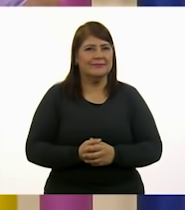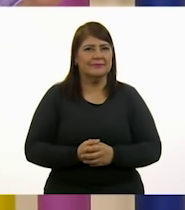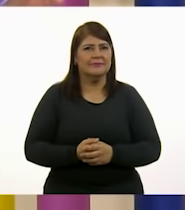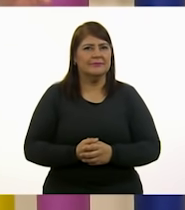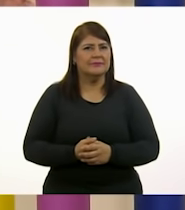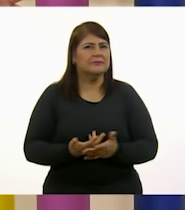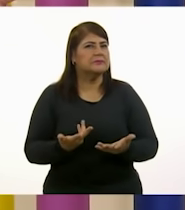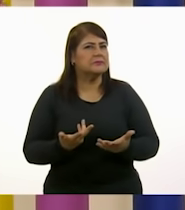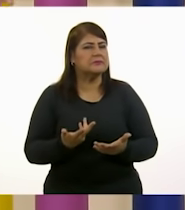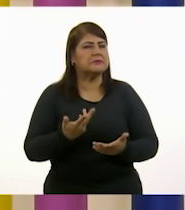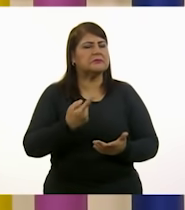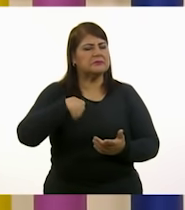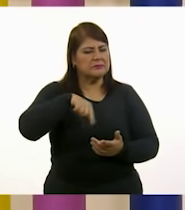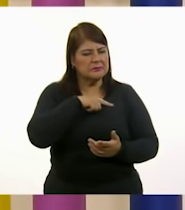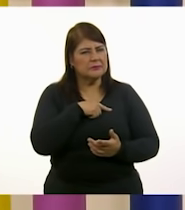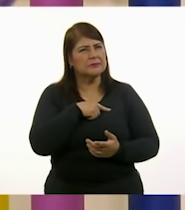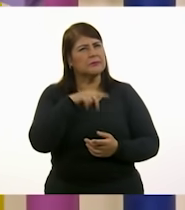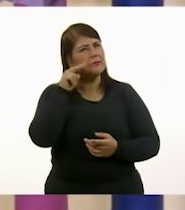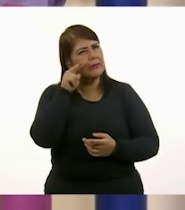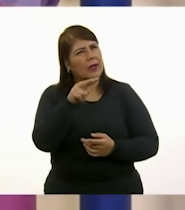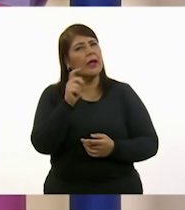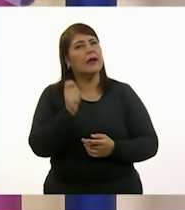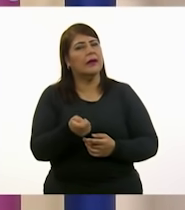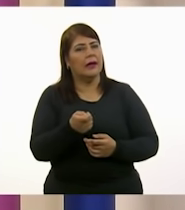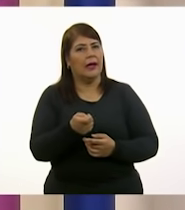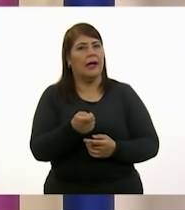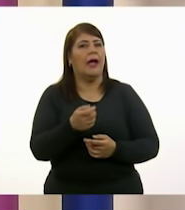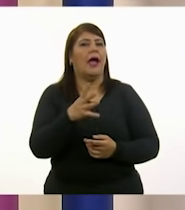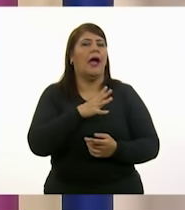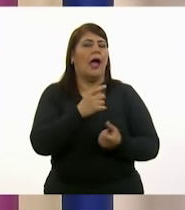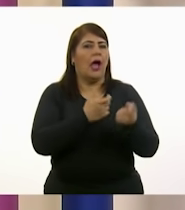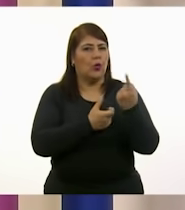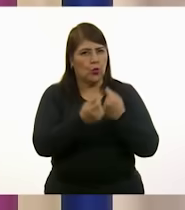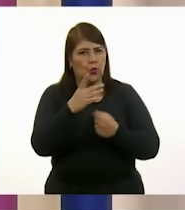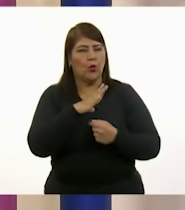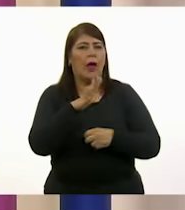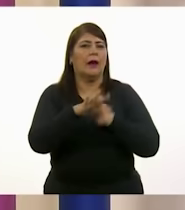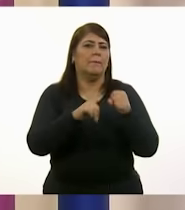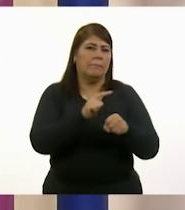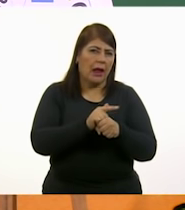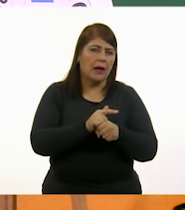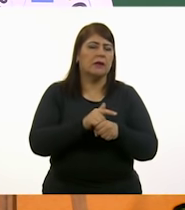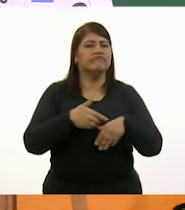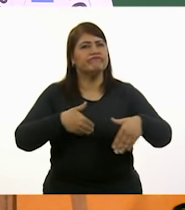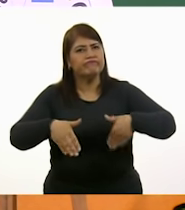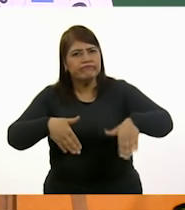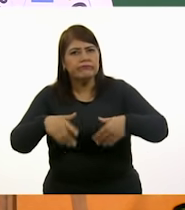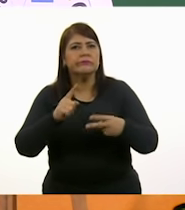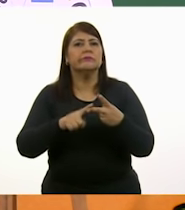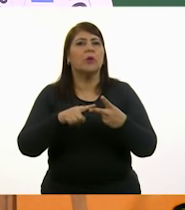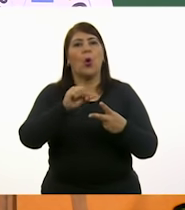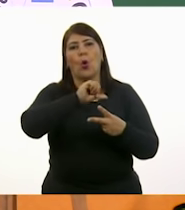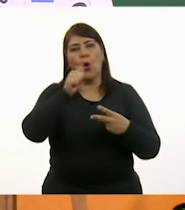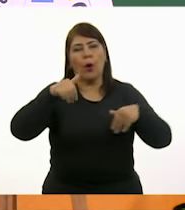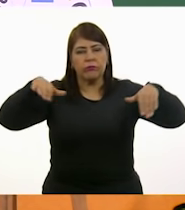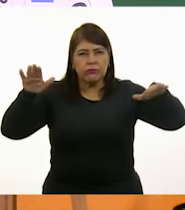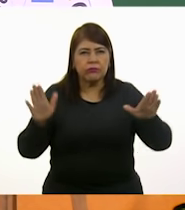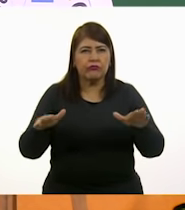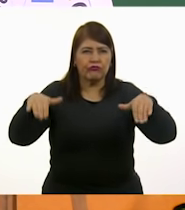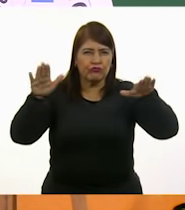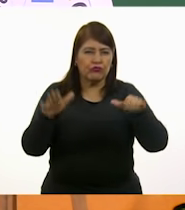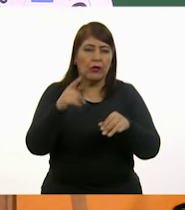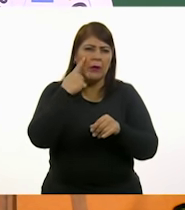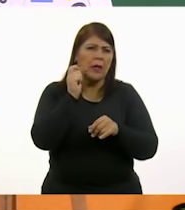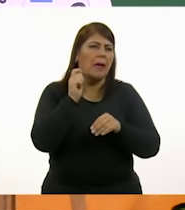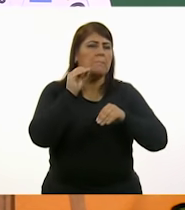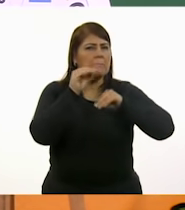Como nosotros estamos viendo, tenemos animales que caminan, animales que vuelan Vamos a seguir clasificando a lo largo de